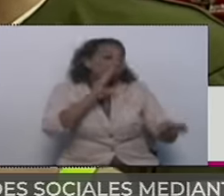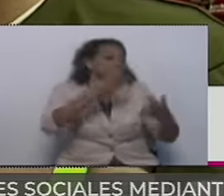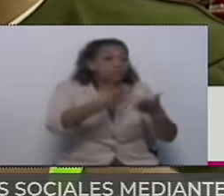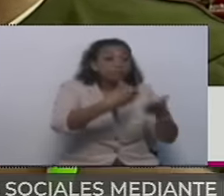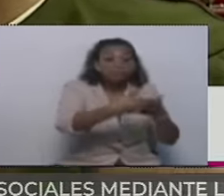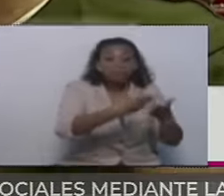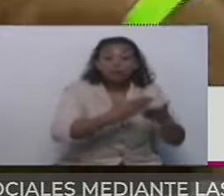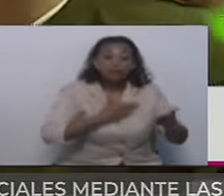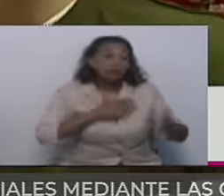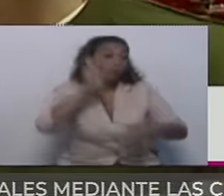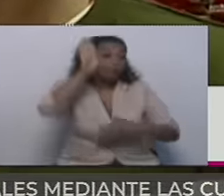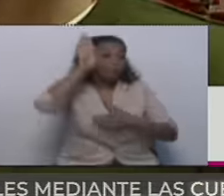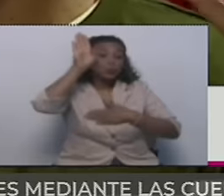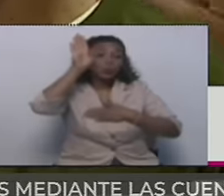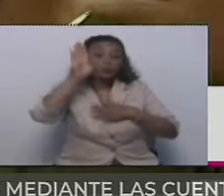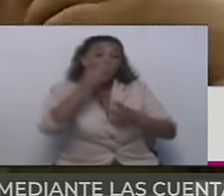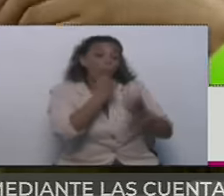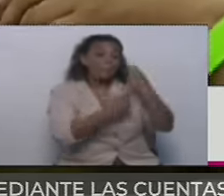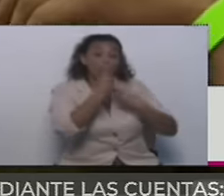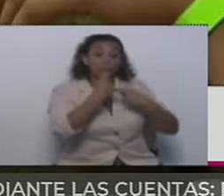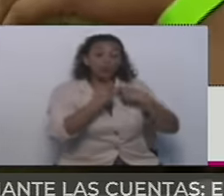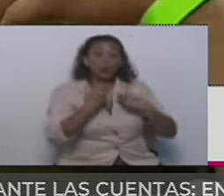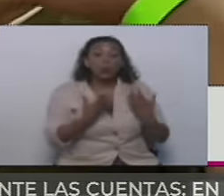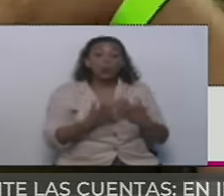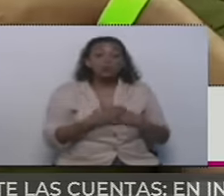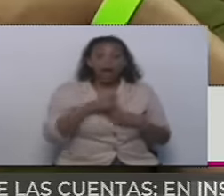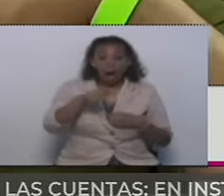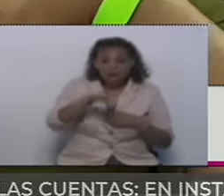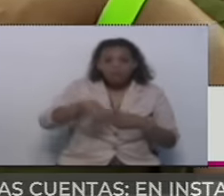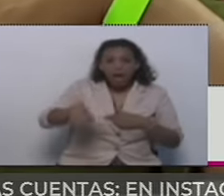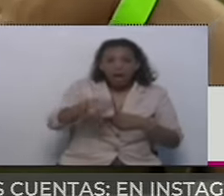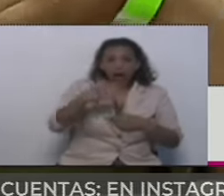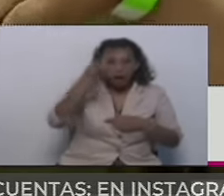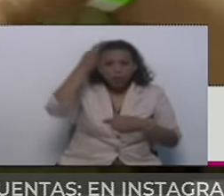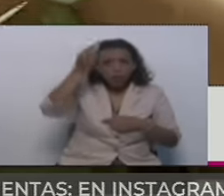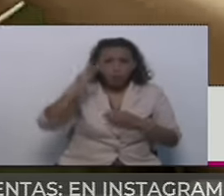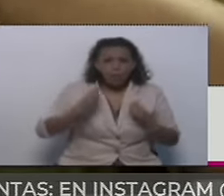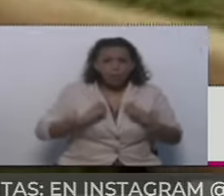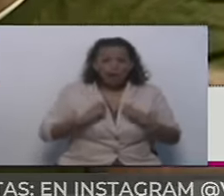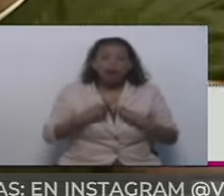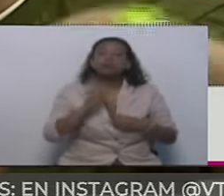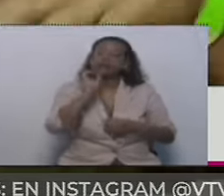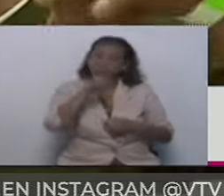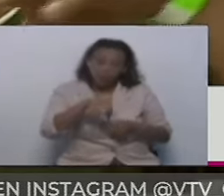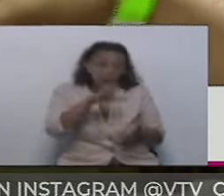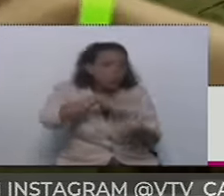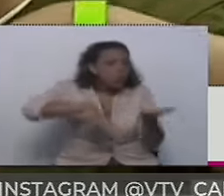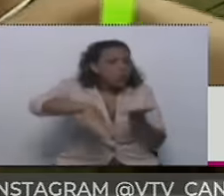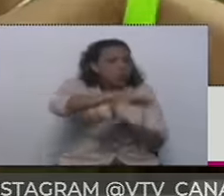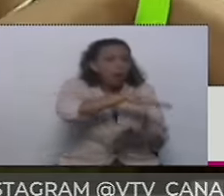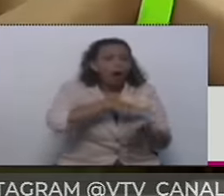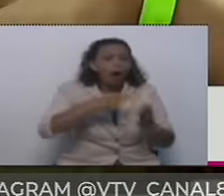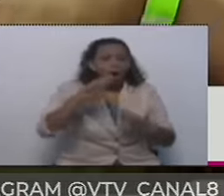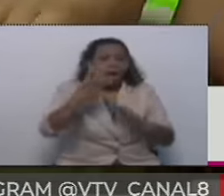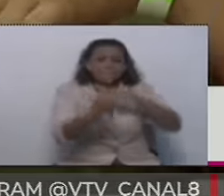ellos nos hicieron unas postulaciones. Ahí donde tú estás, hay consejos comunales. Sí, estamos en el punto y círculo de la base de